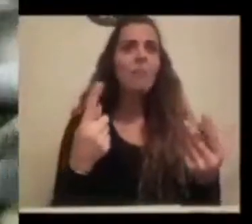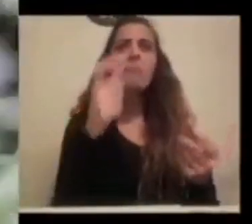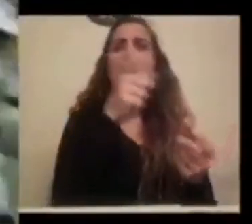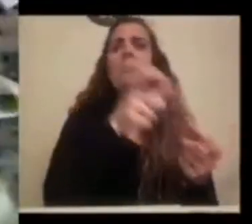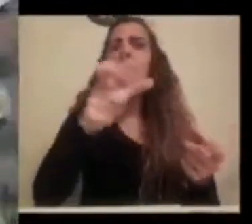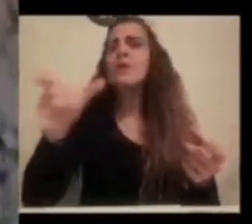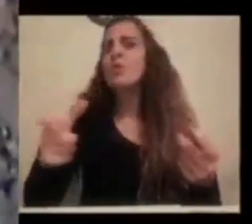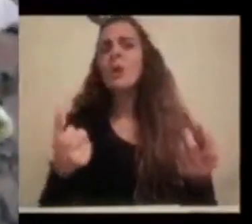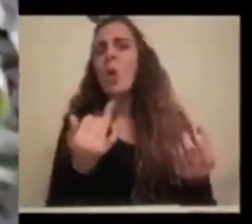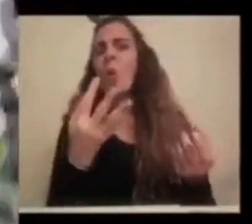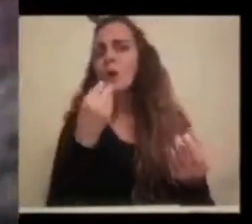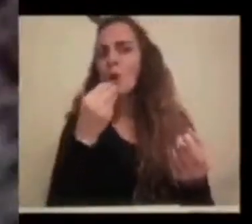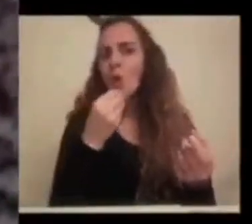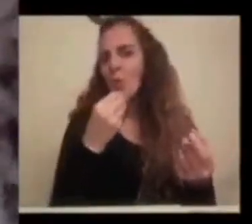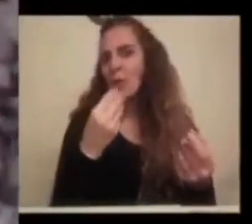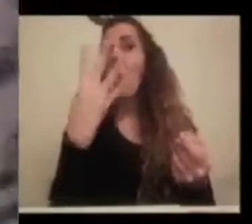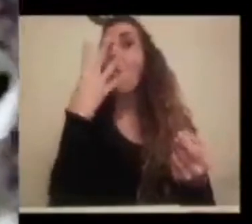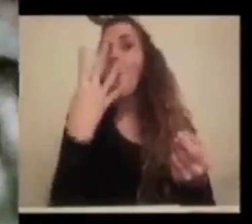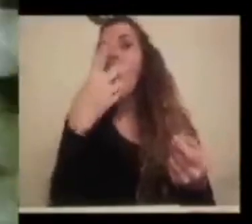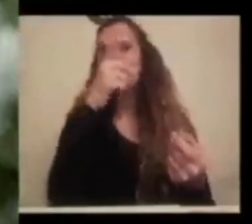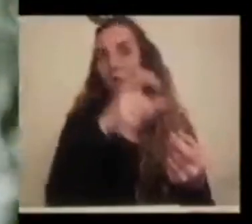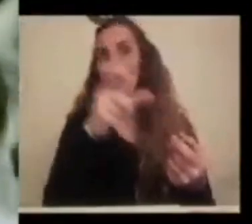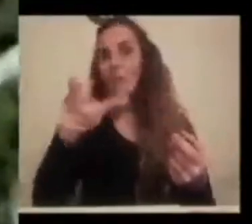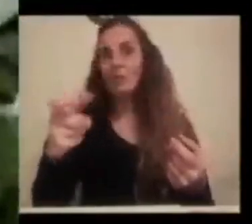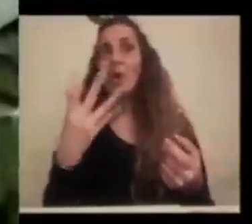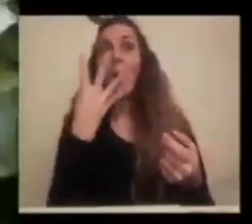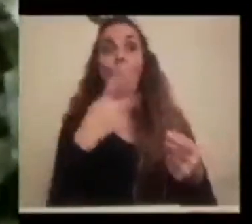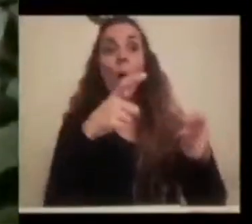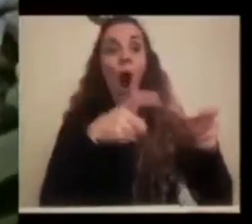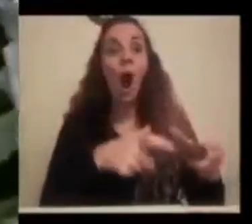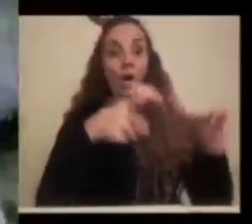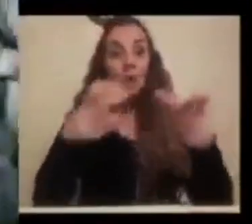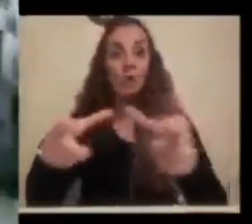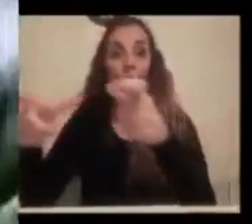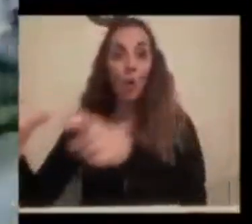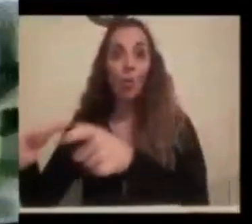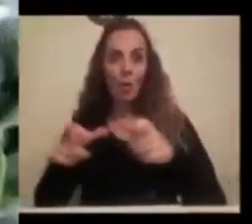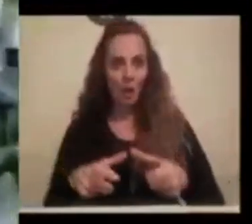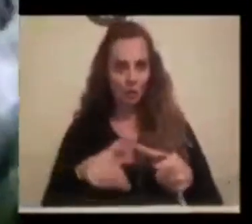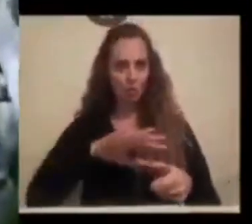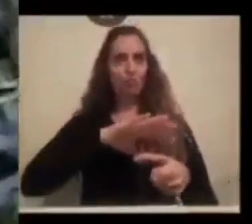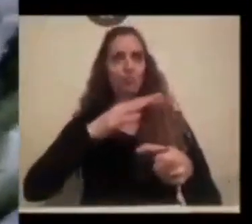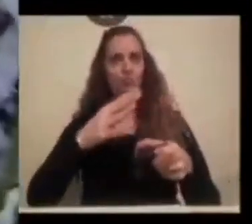harina, alcanza por lo menos para cuatro porciones